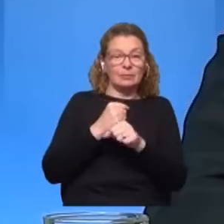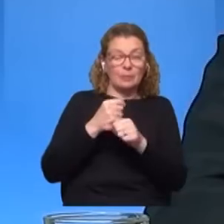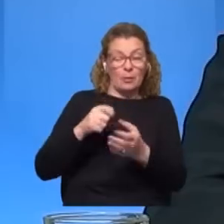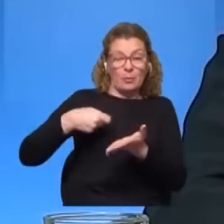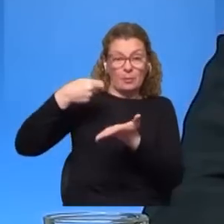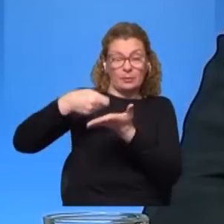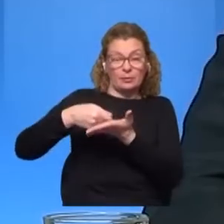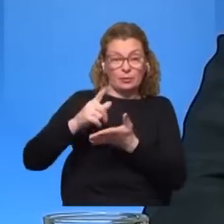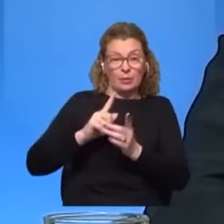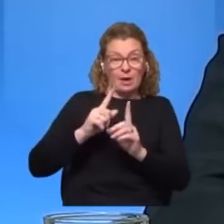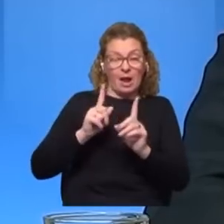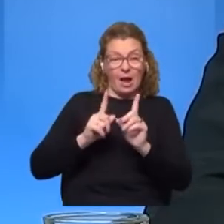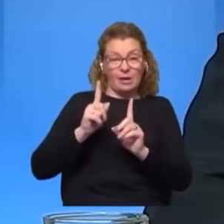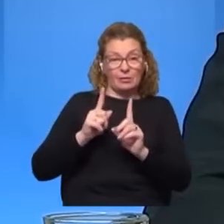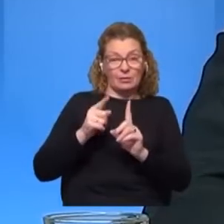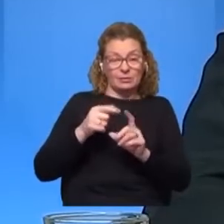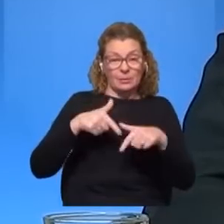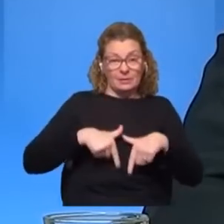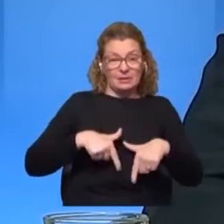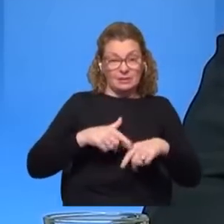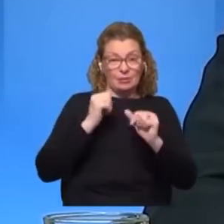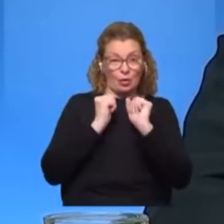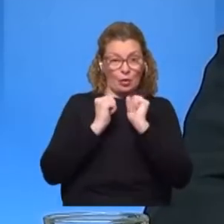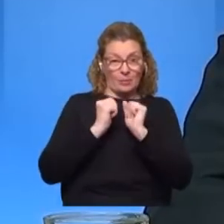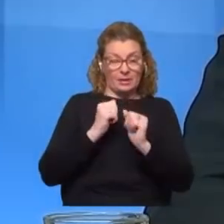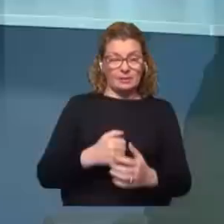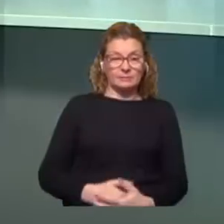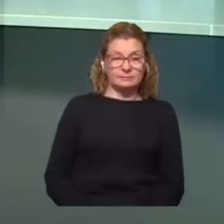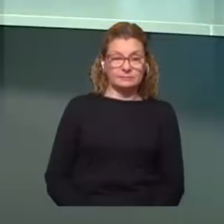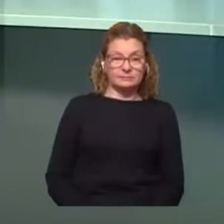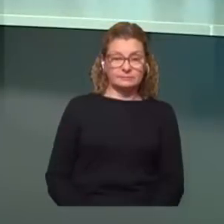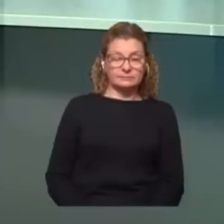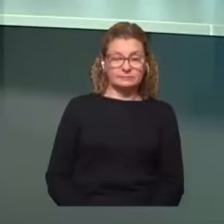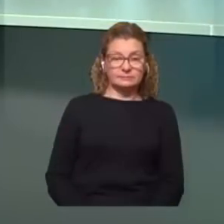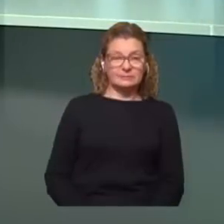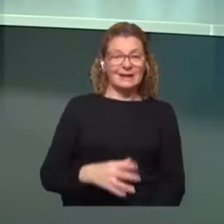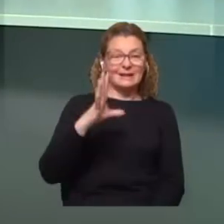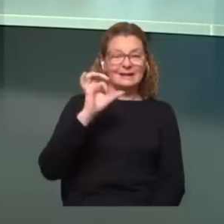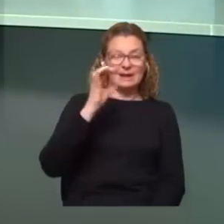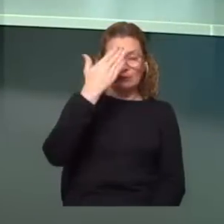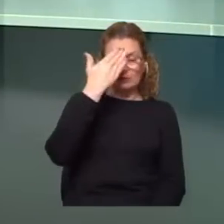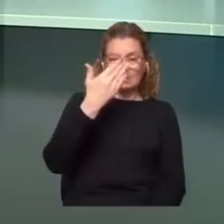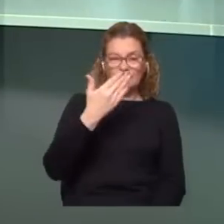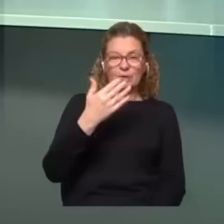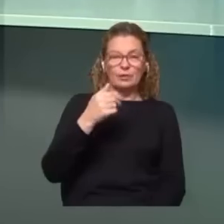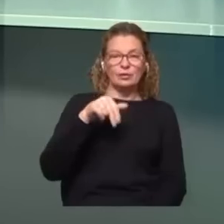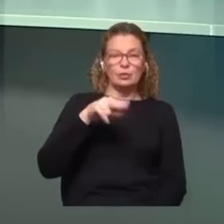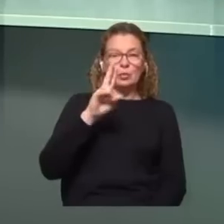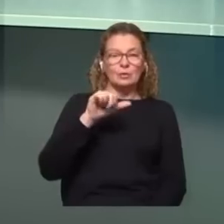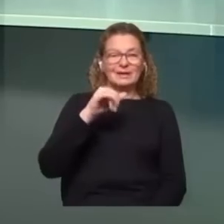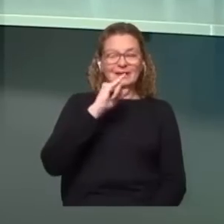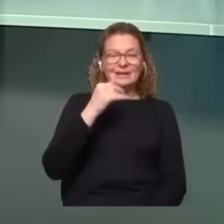de esos recursos no es algo que competa al Ministerio de economía y finanzas el senador frente amplista José Núñez dijo que